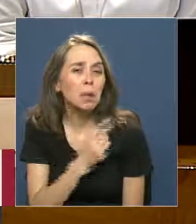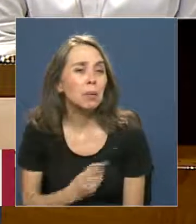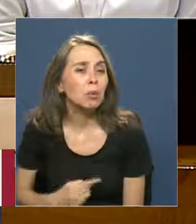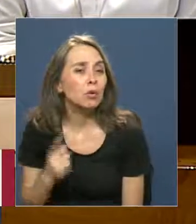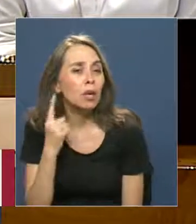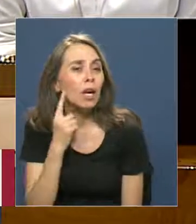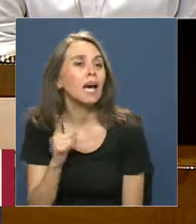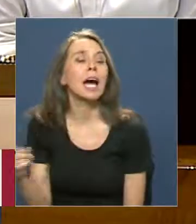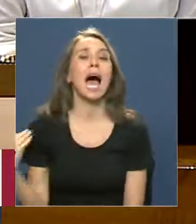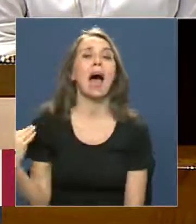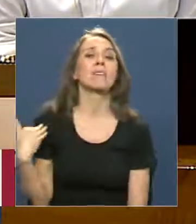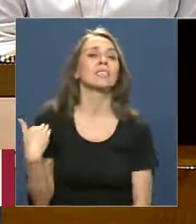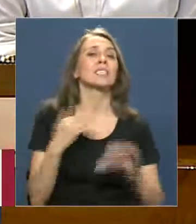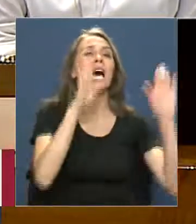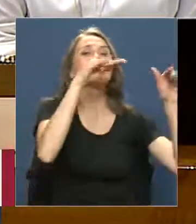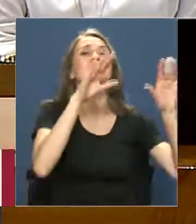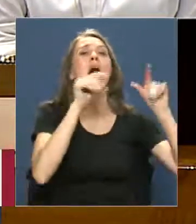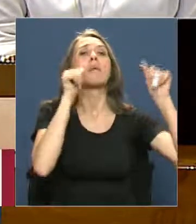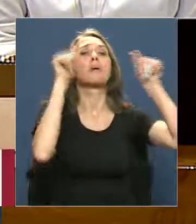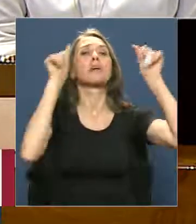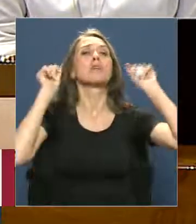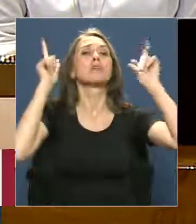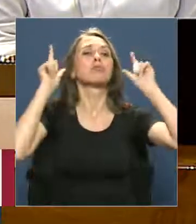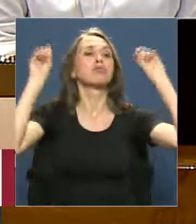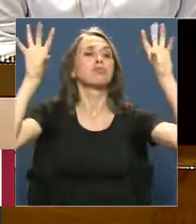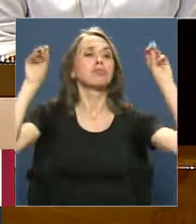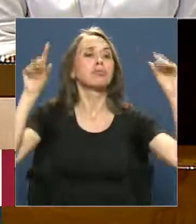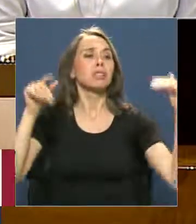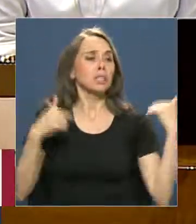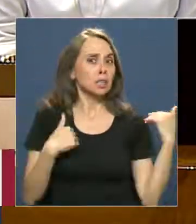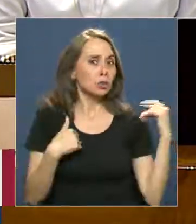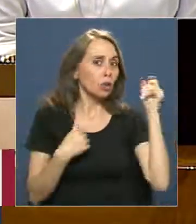A que llamen a votar, dice. Yo entiendo que estaba